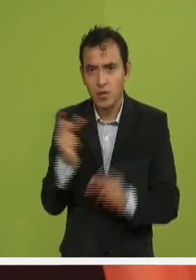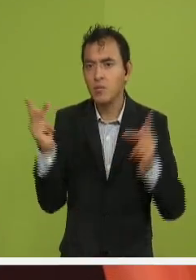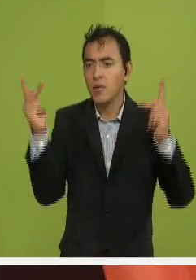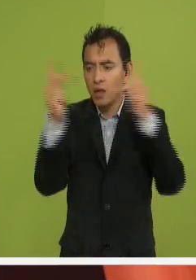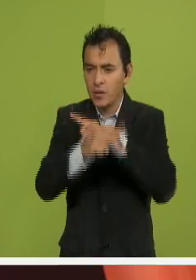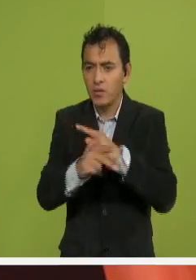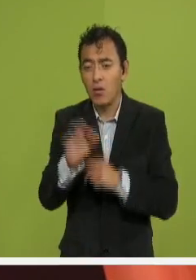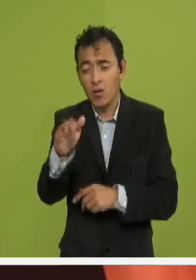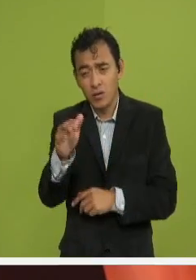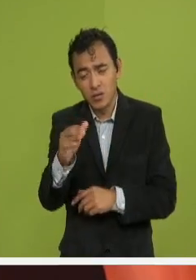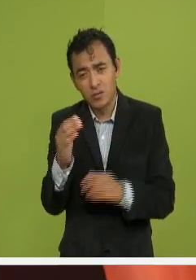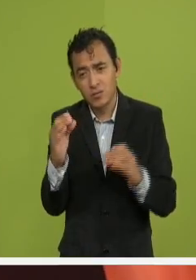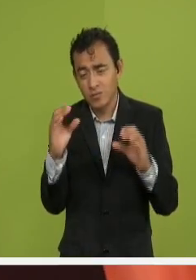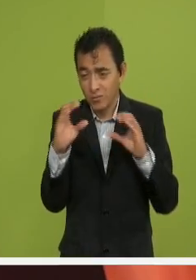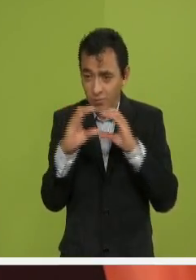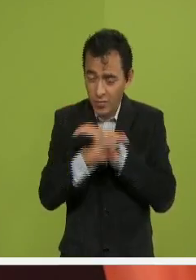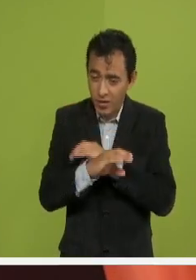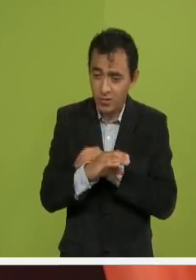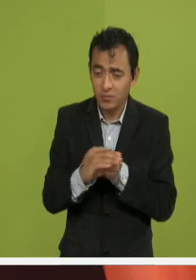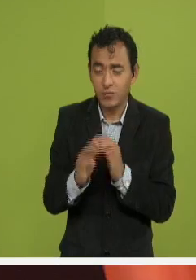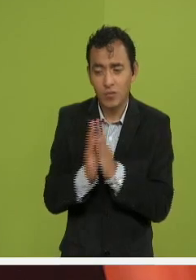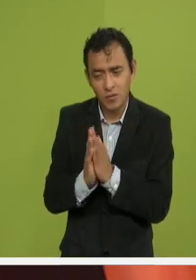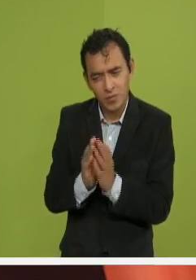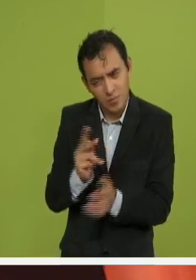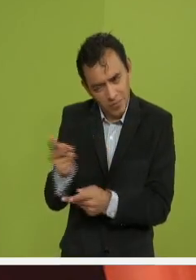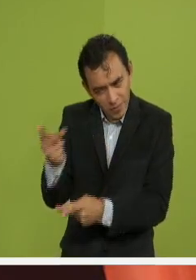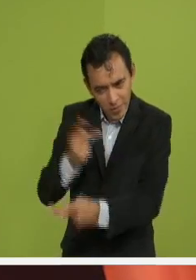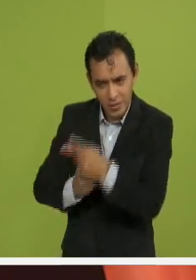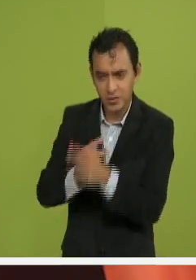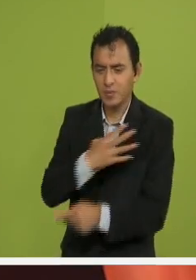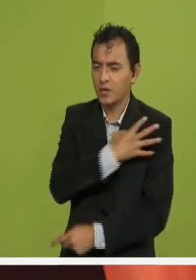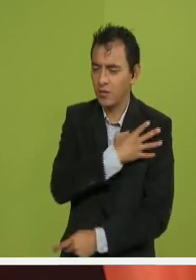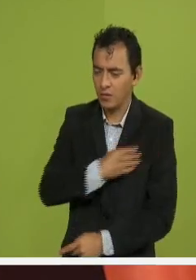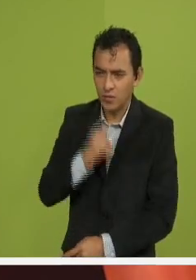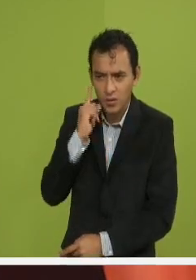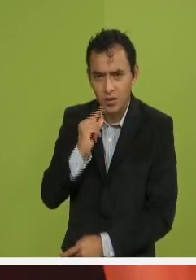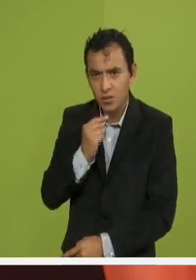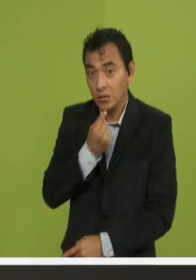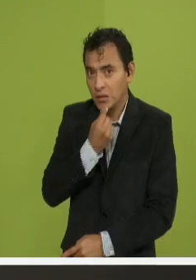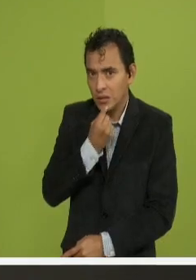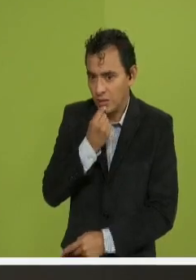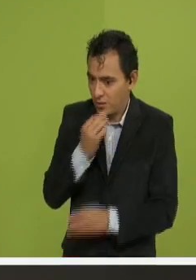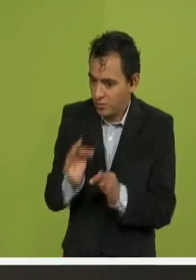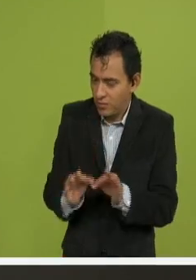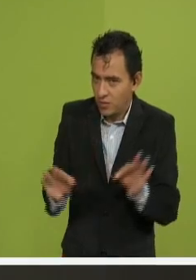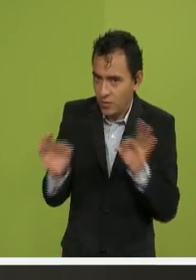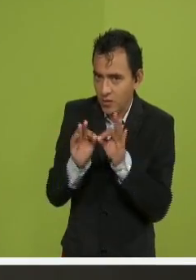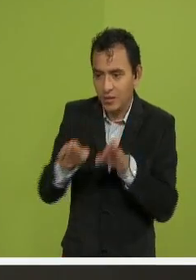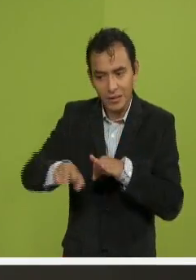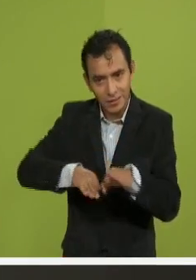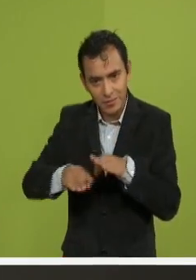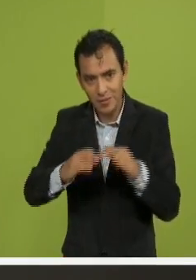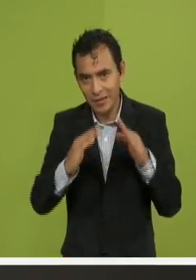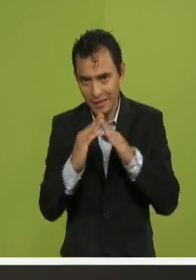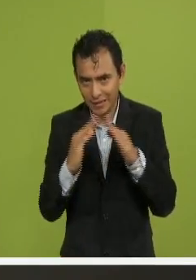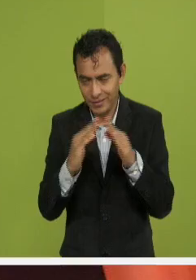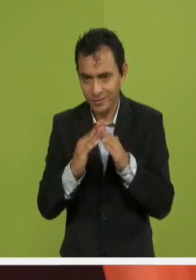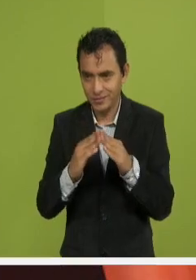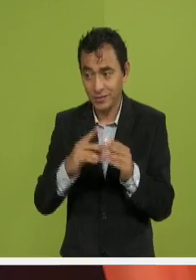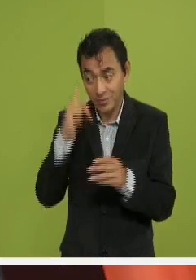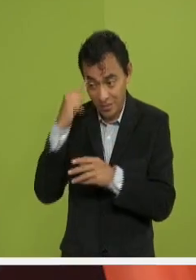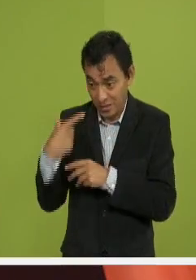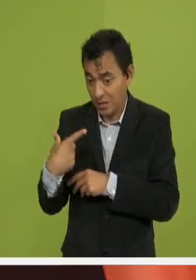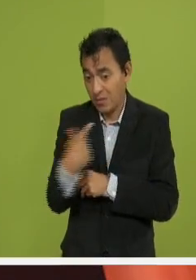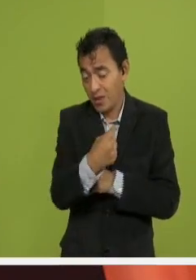oye, compadre, ¿no me quieres prestar a tu hijo o a tu hija? Las niñas principalmente, que son las que hacen trabajos domésticos, para que